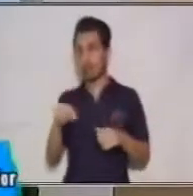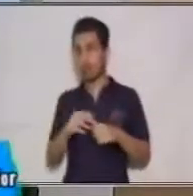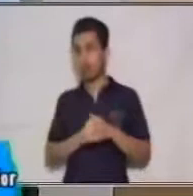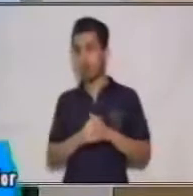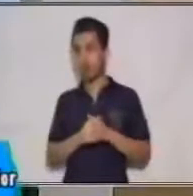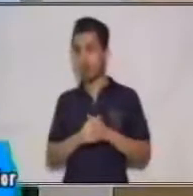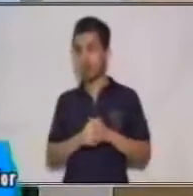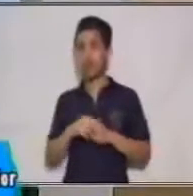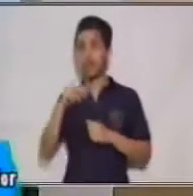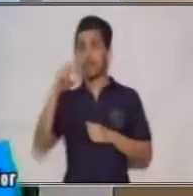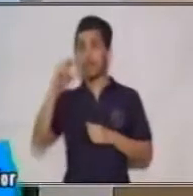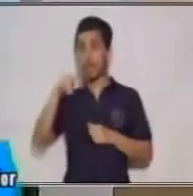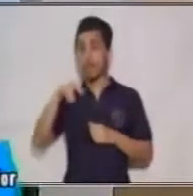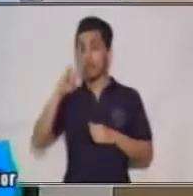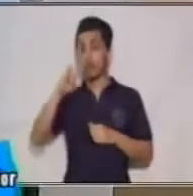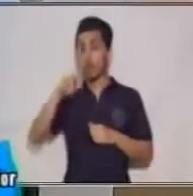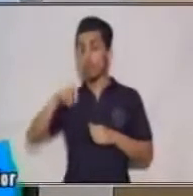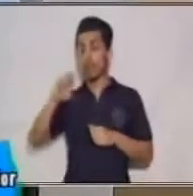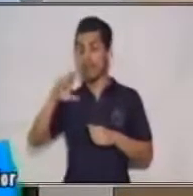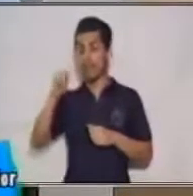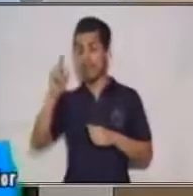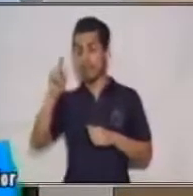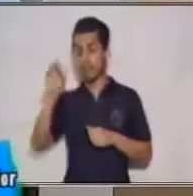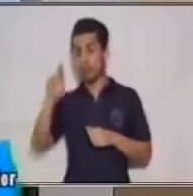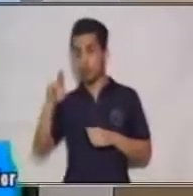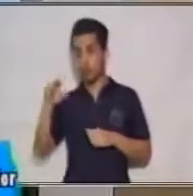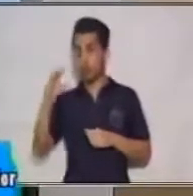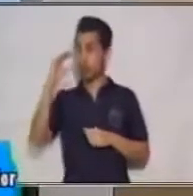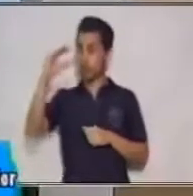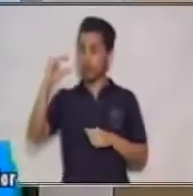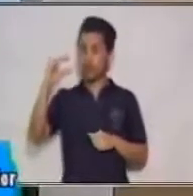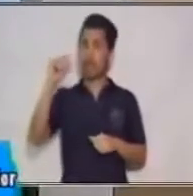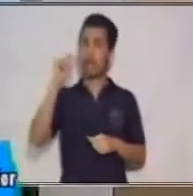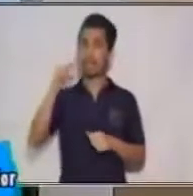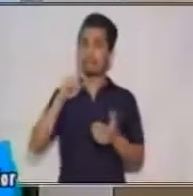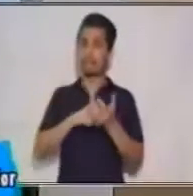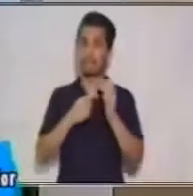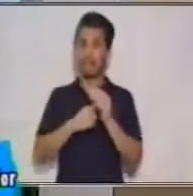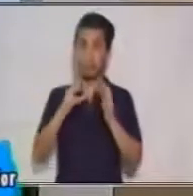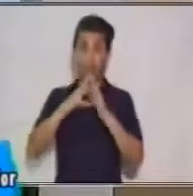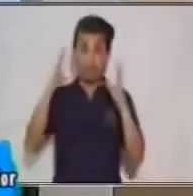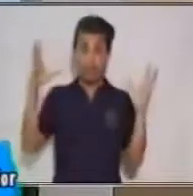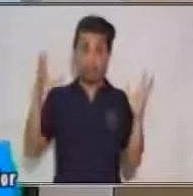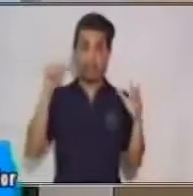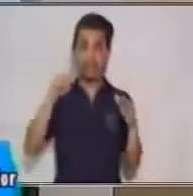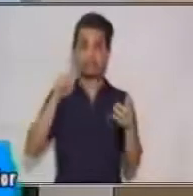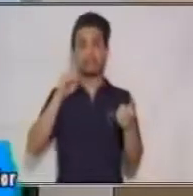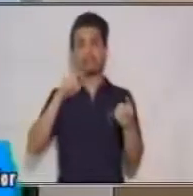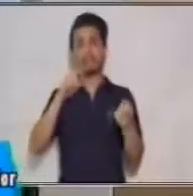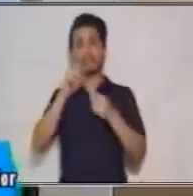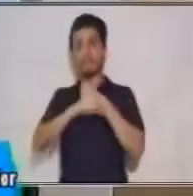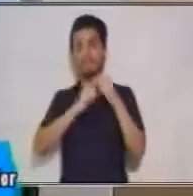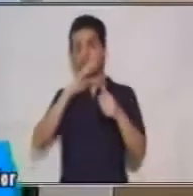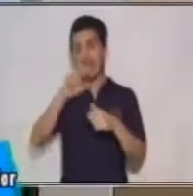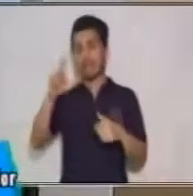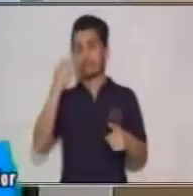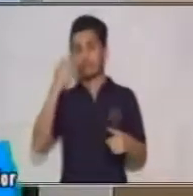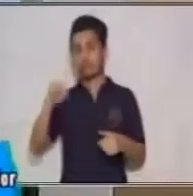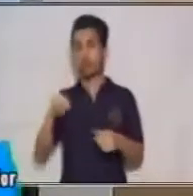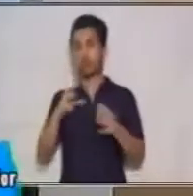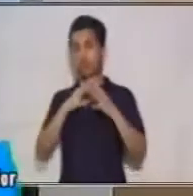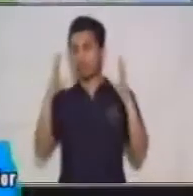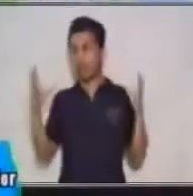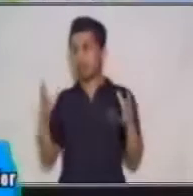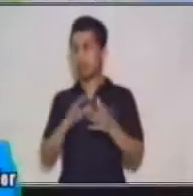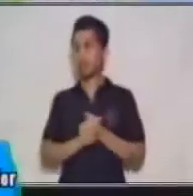entre más grande sea el numerador, más grande es la fracción, es diferente. Acá vale el